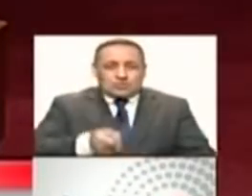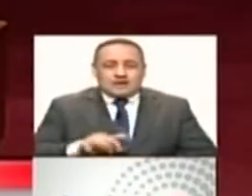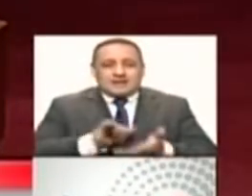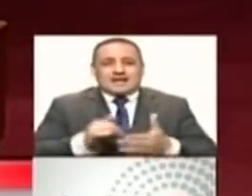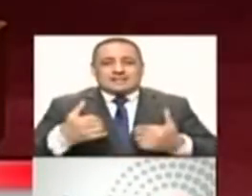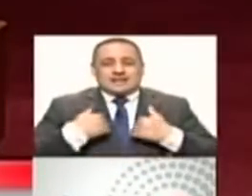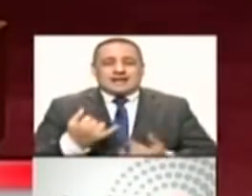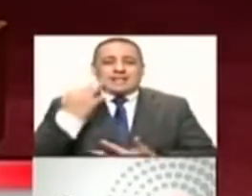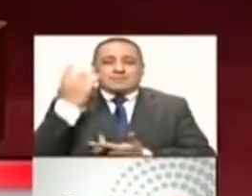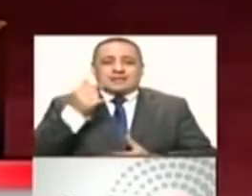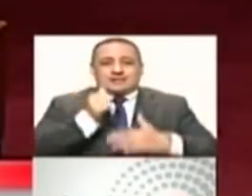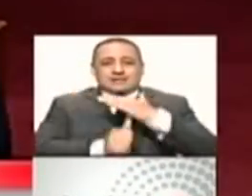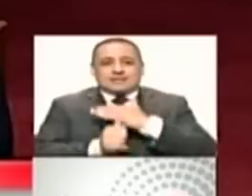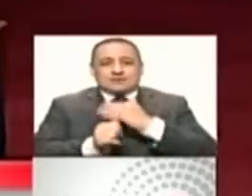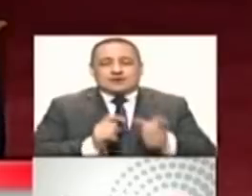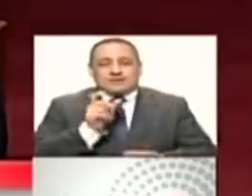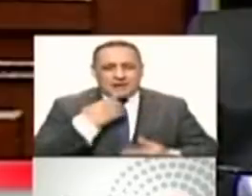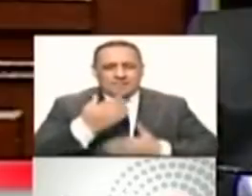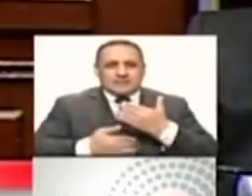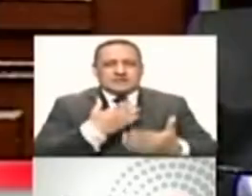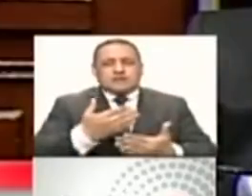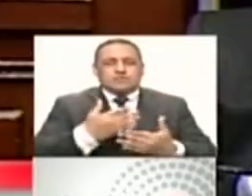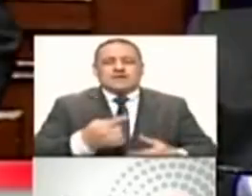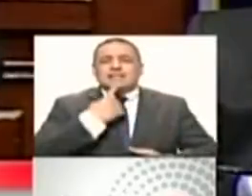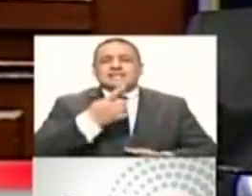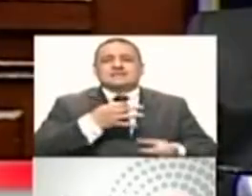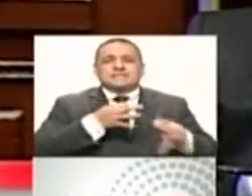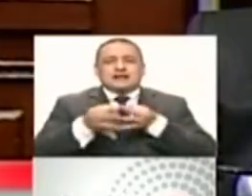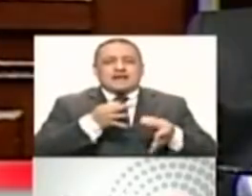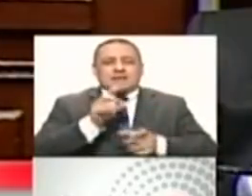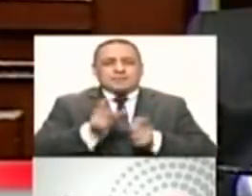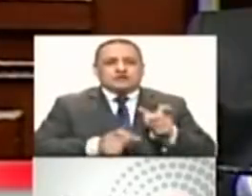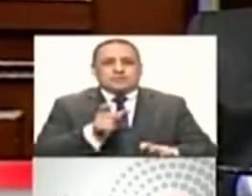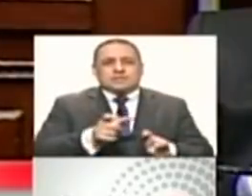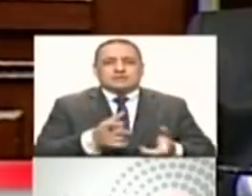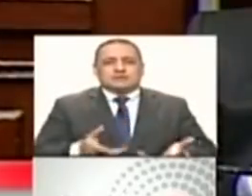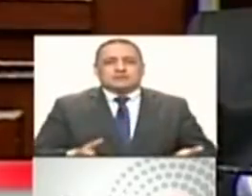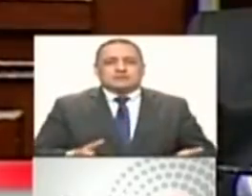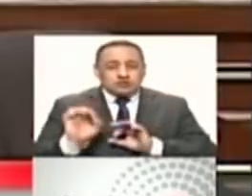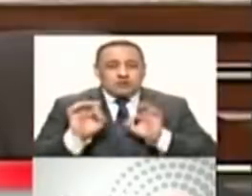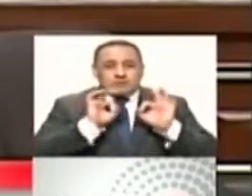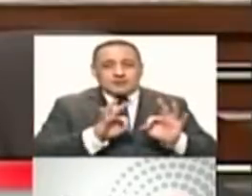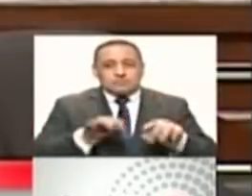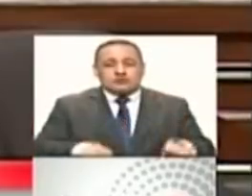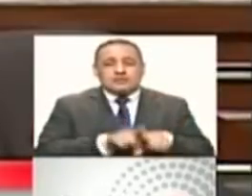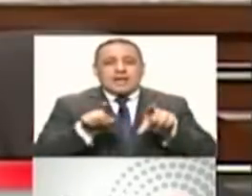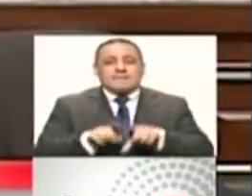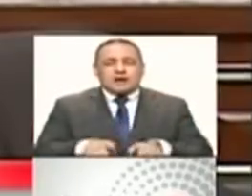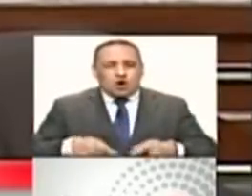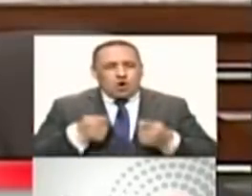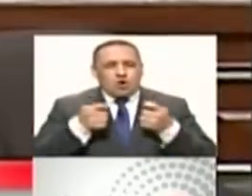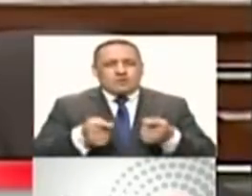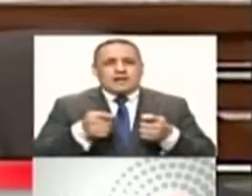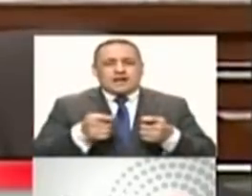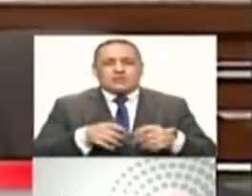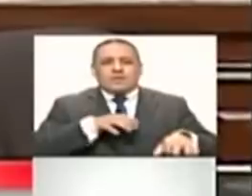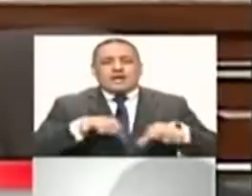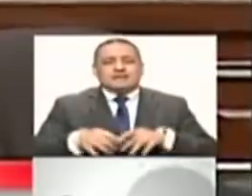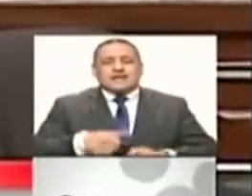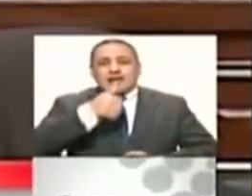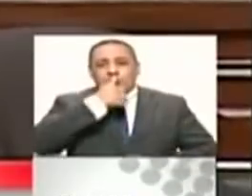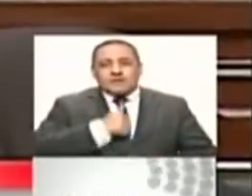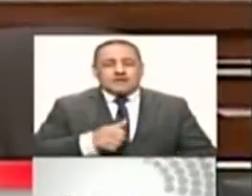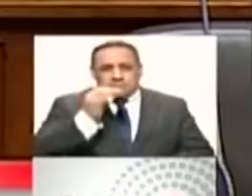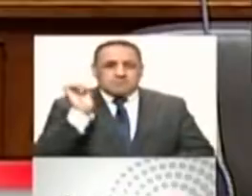infidelidades. Y me parece que el voto debe ser público. No, es abierto. Pero es en... Sí, es público. Es en tablero. ¿No? En tablero, ahí se puede